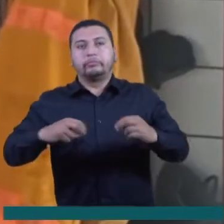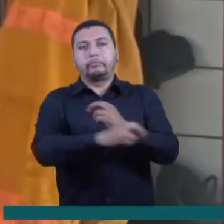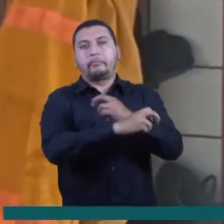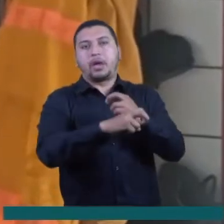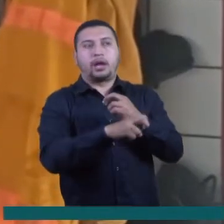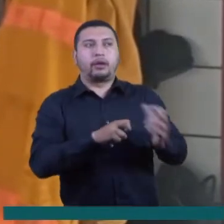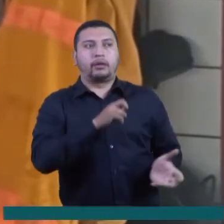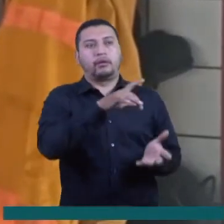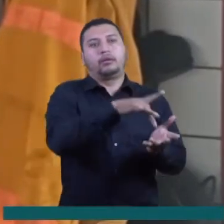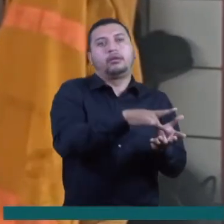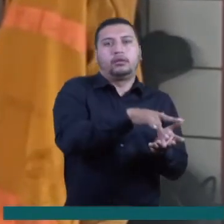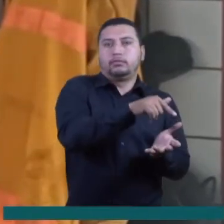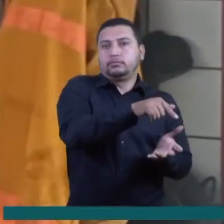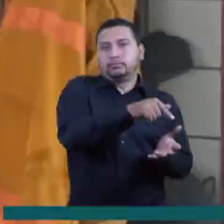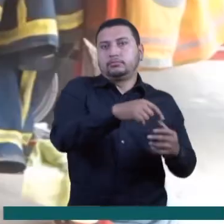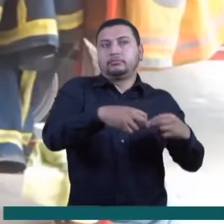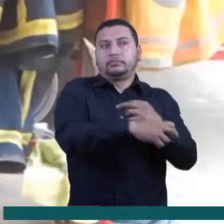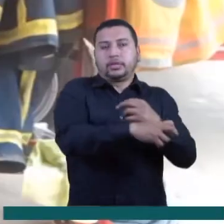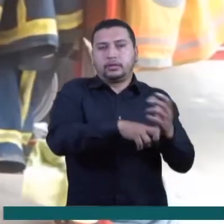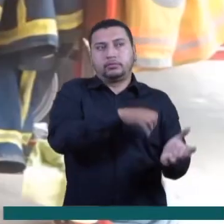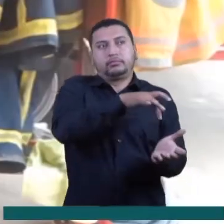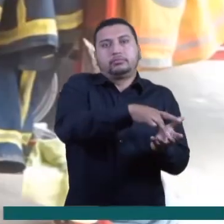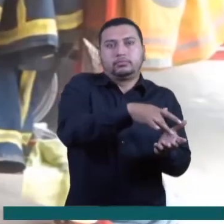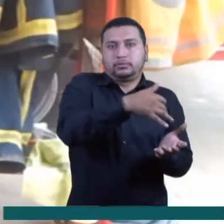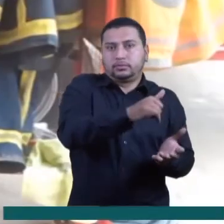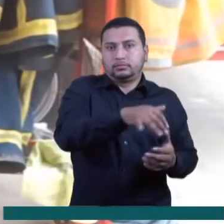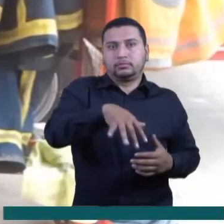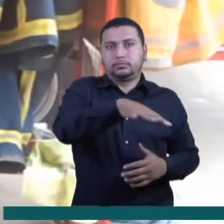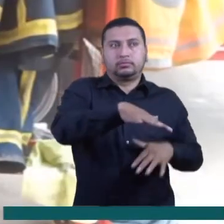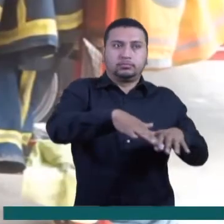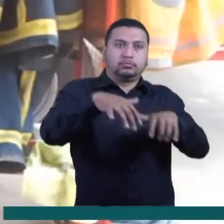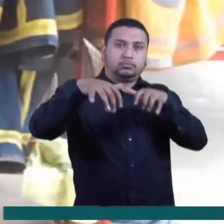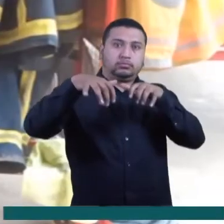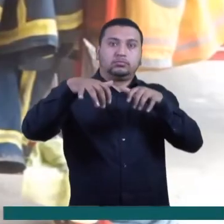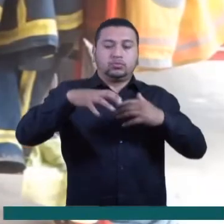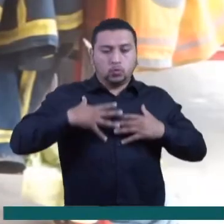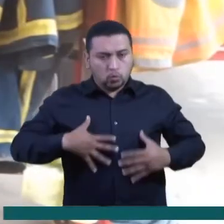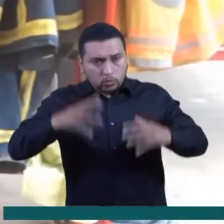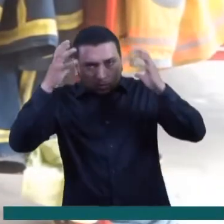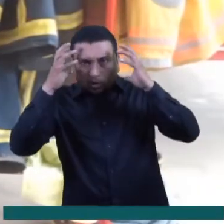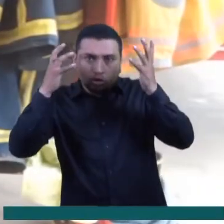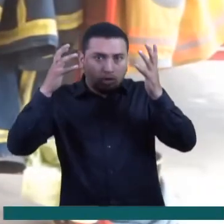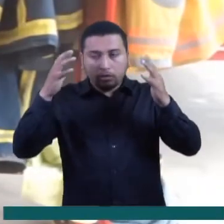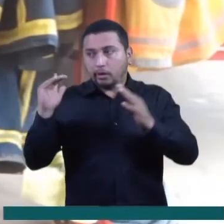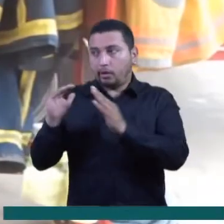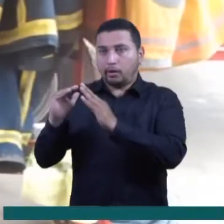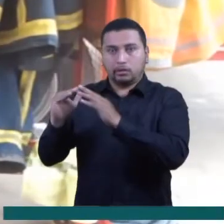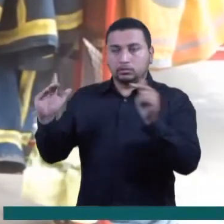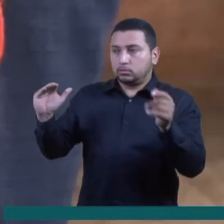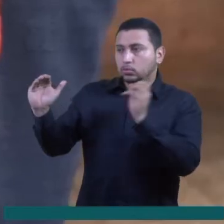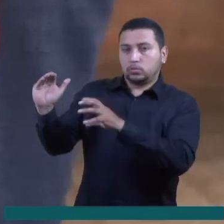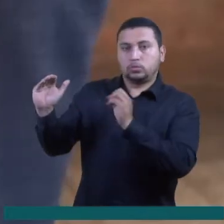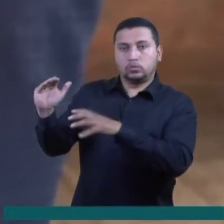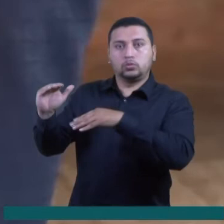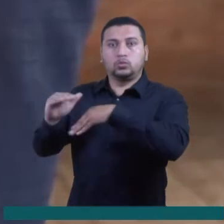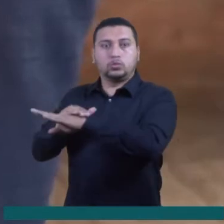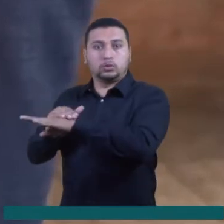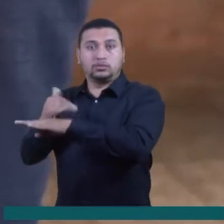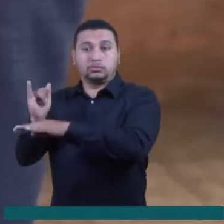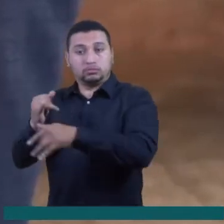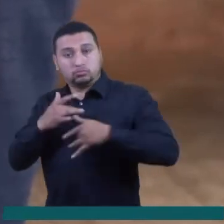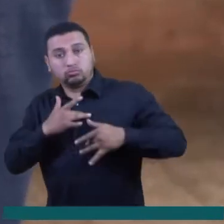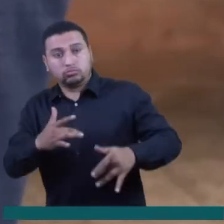en el Parque General Santander, en las gradas del Palacio Intendencial. Los uniformes los guardaban en una de las habitaciones de su casa. Estos